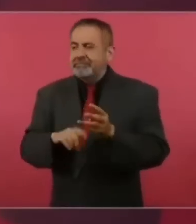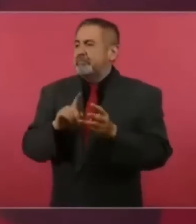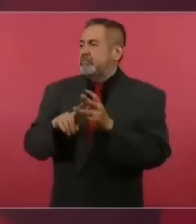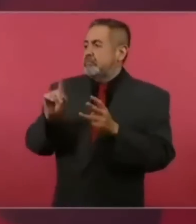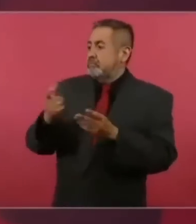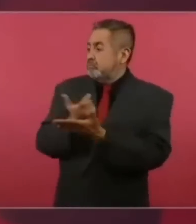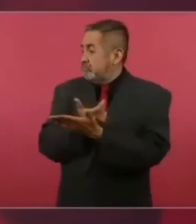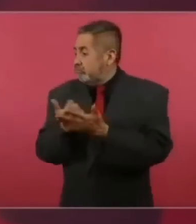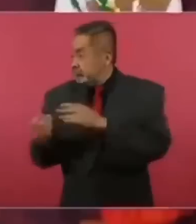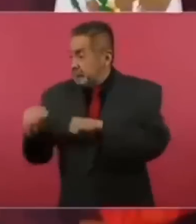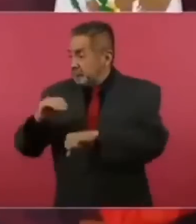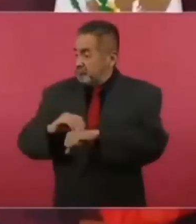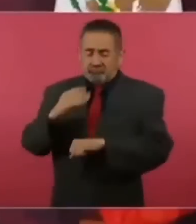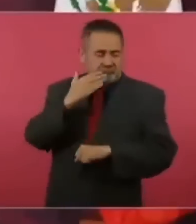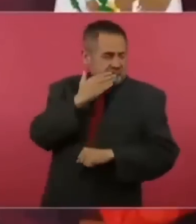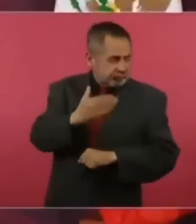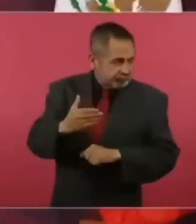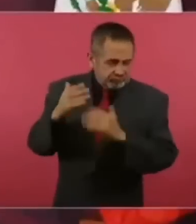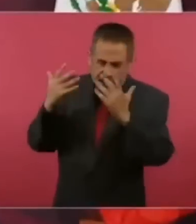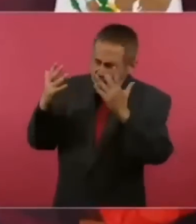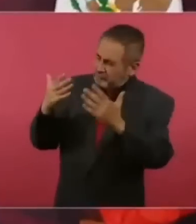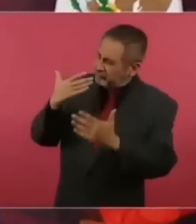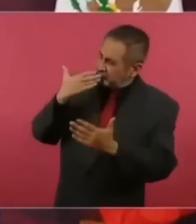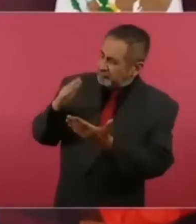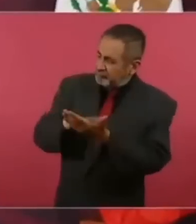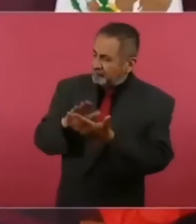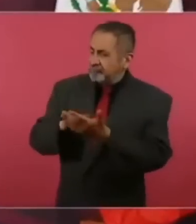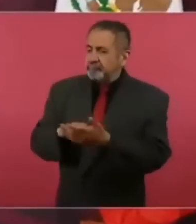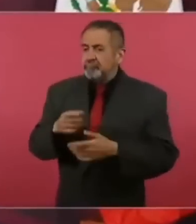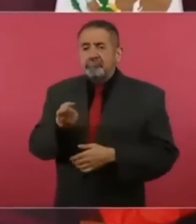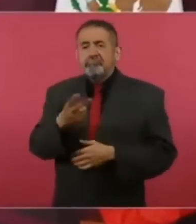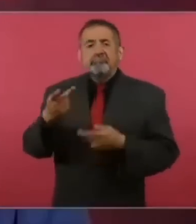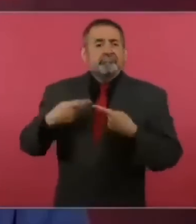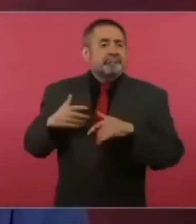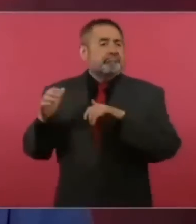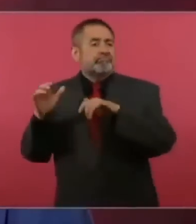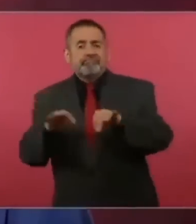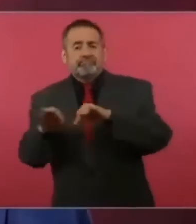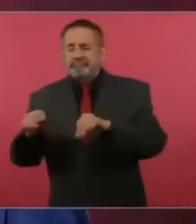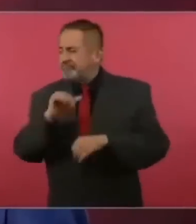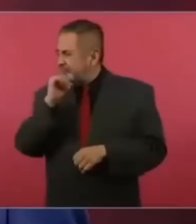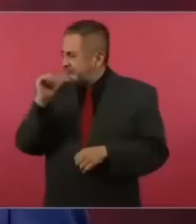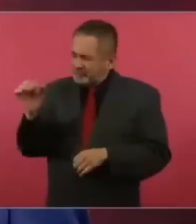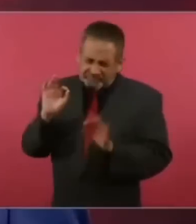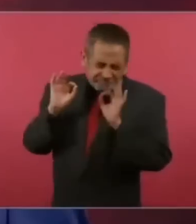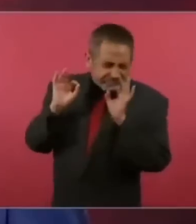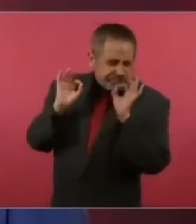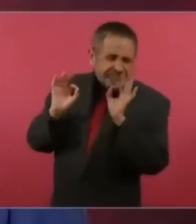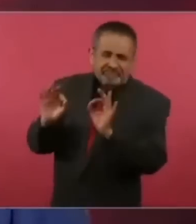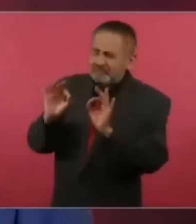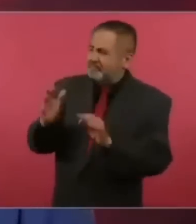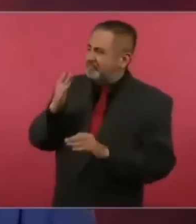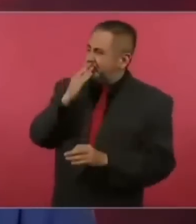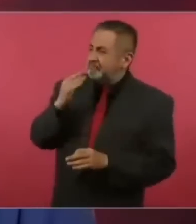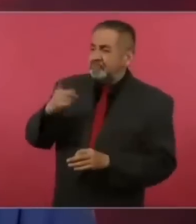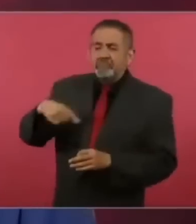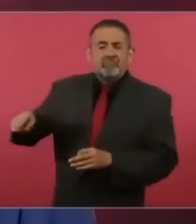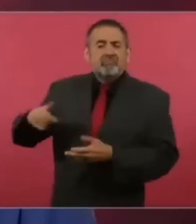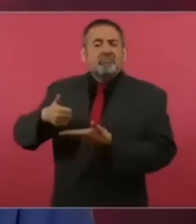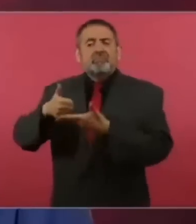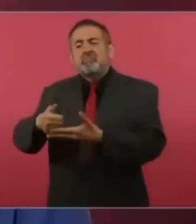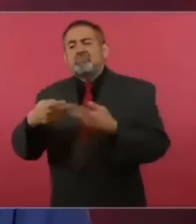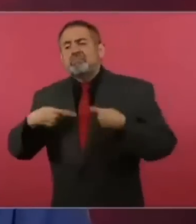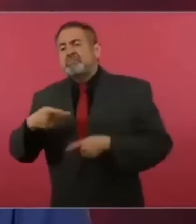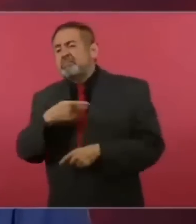los salarios. Qué bien que no haya desempleo. Qué bien que se esté ayudando a los